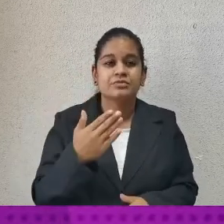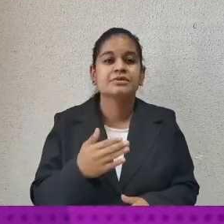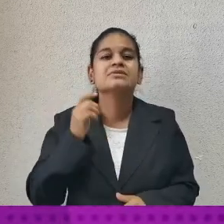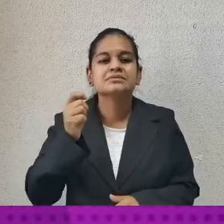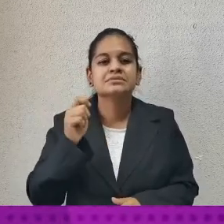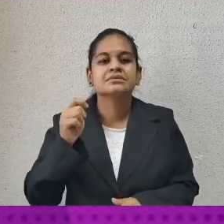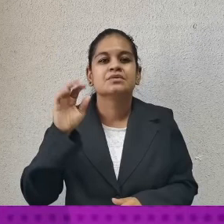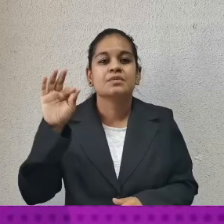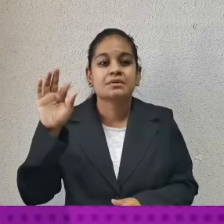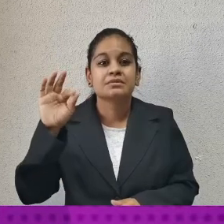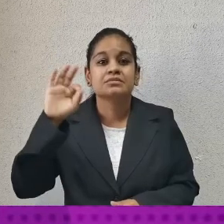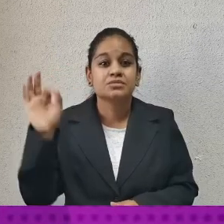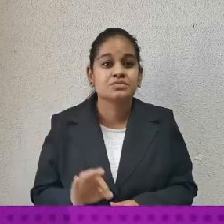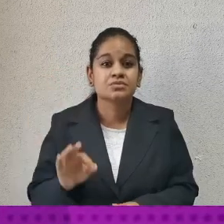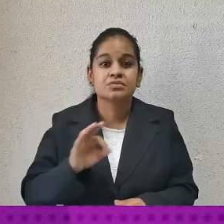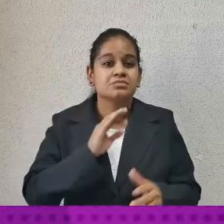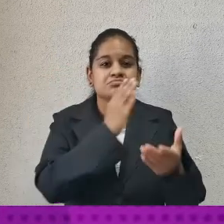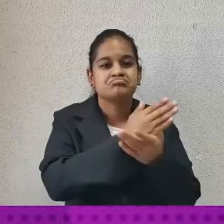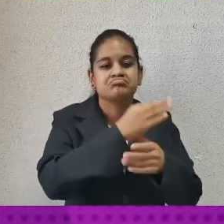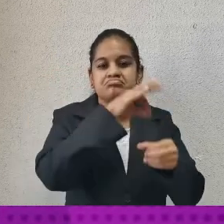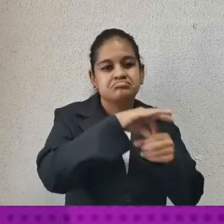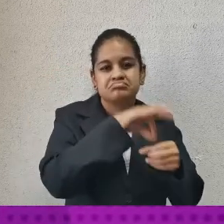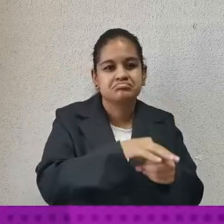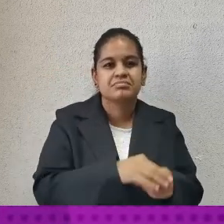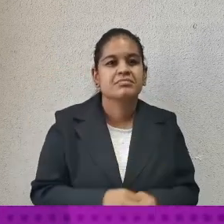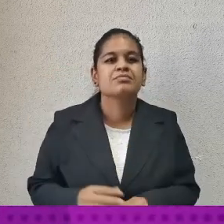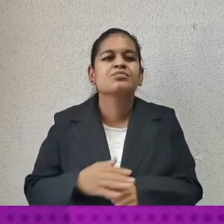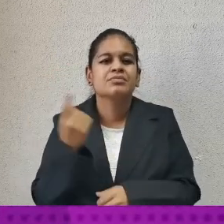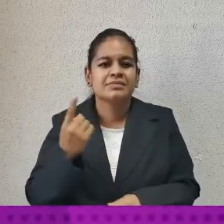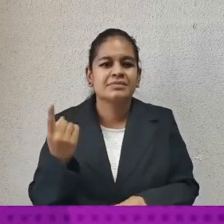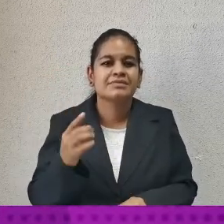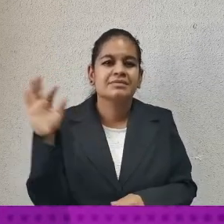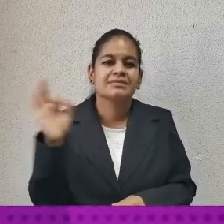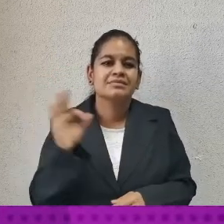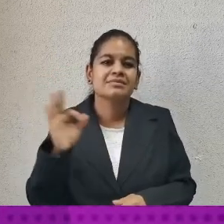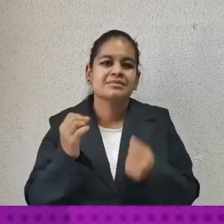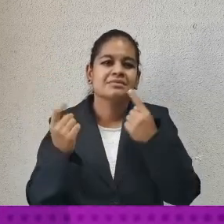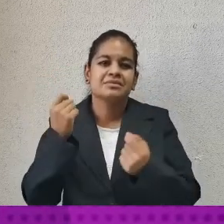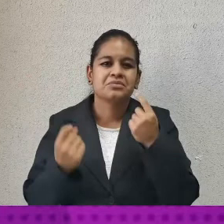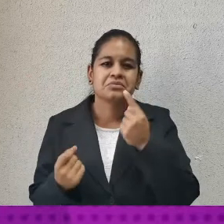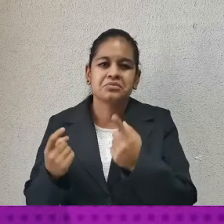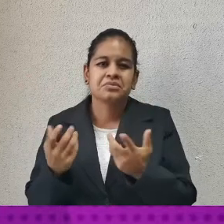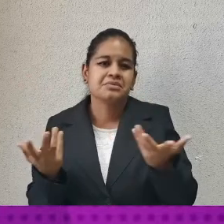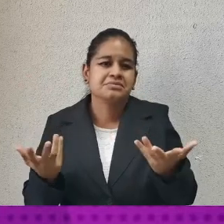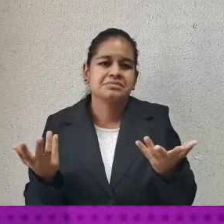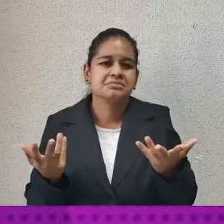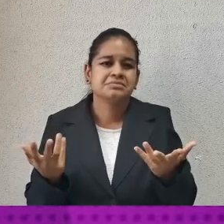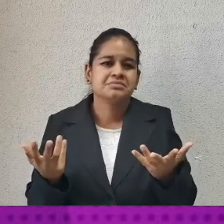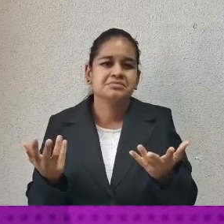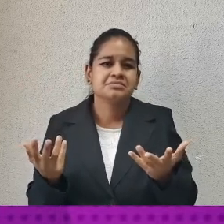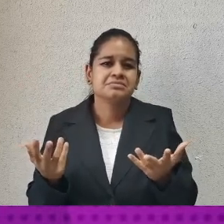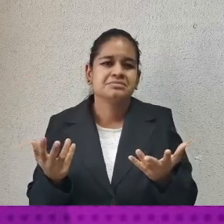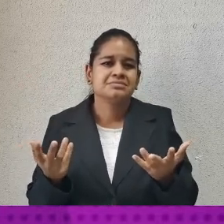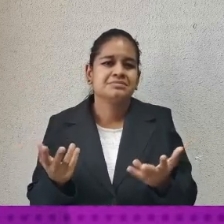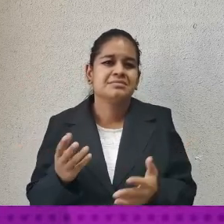las urnas. Y tal vez ese porcentaje no acudió a las urnas porque no ha podido o